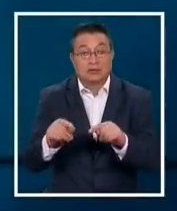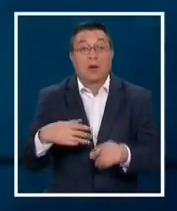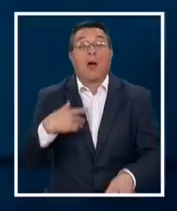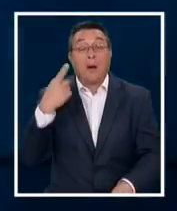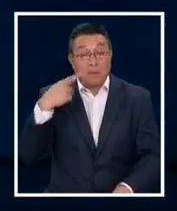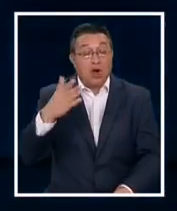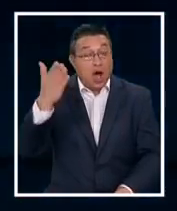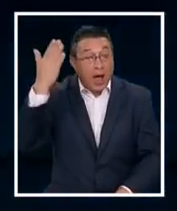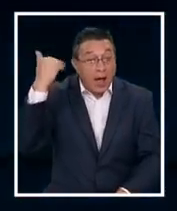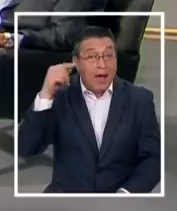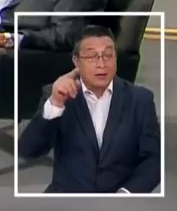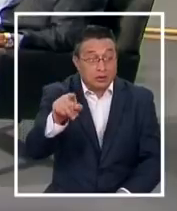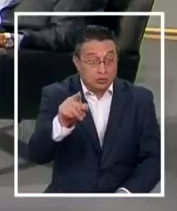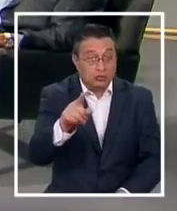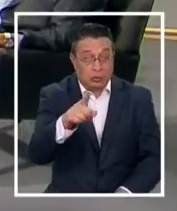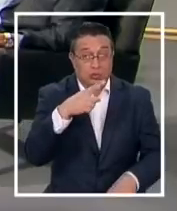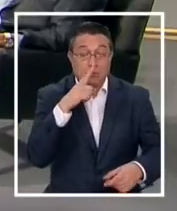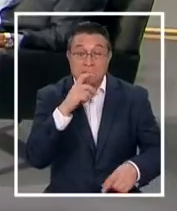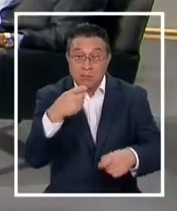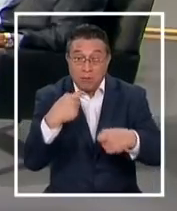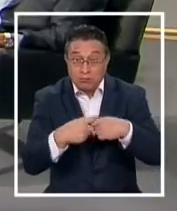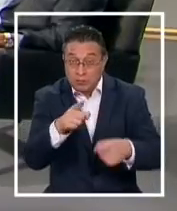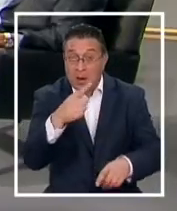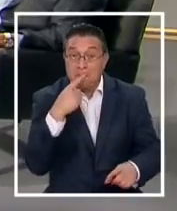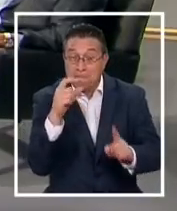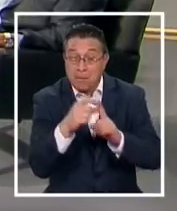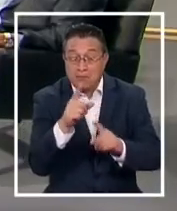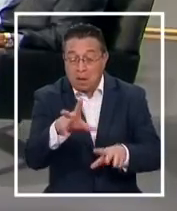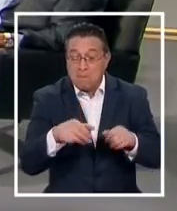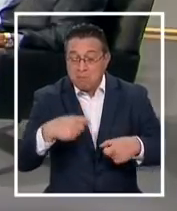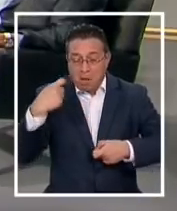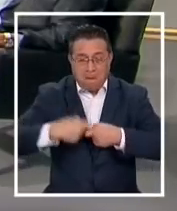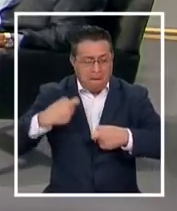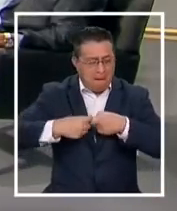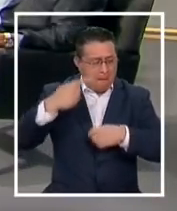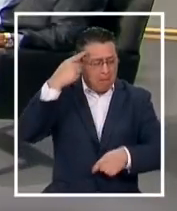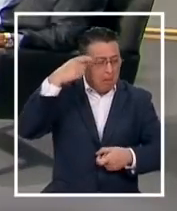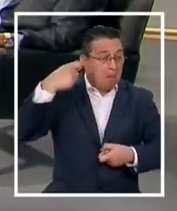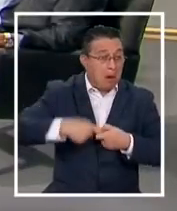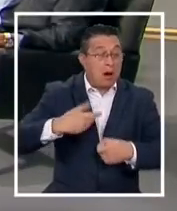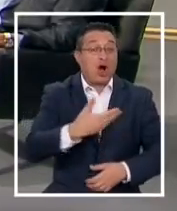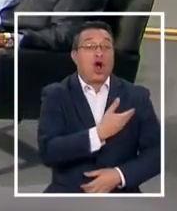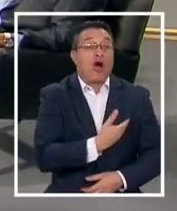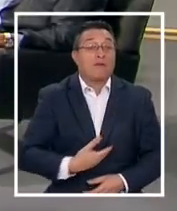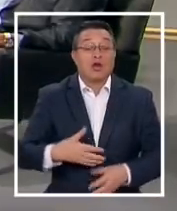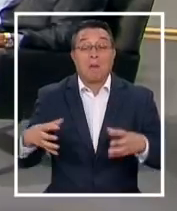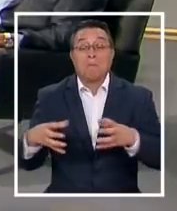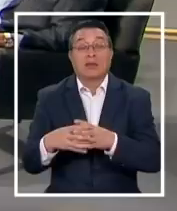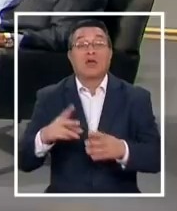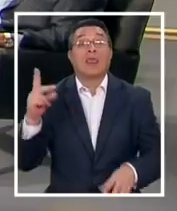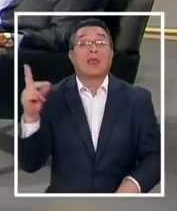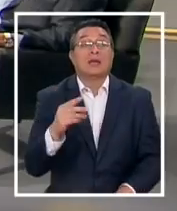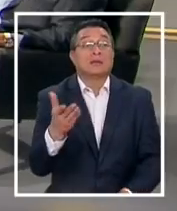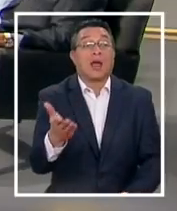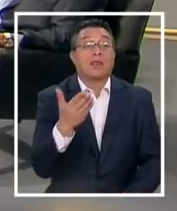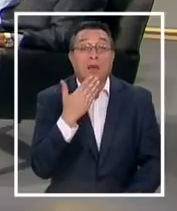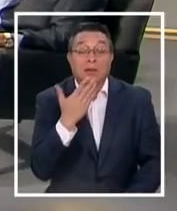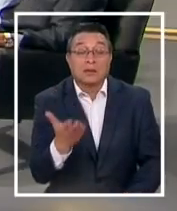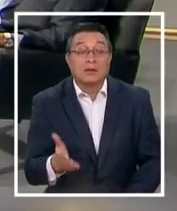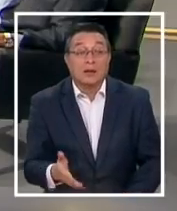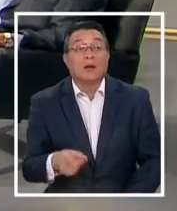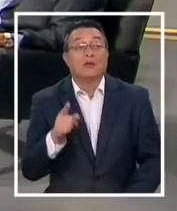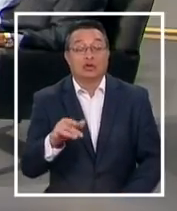toda la cantidad y toda la apertura. Usando sus propios términos, ¿eh? Tosudez ideológica en el gobierno o en los partidos de derecha. Es que efectivamente, frente a